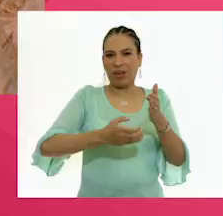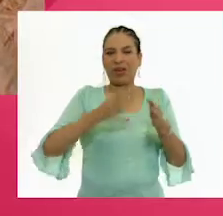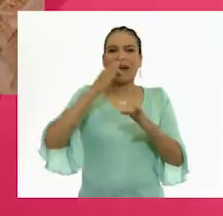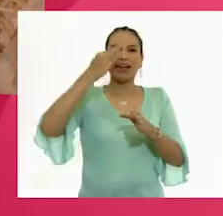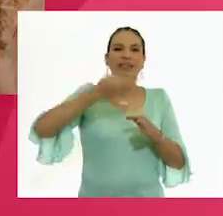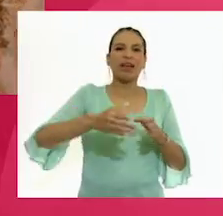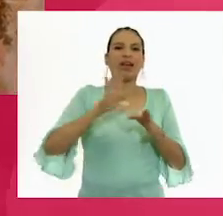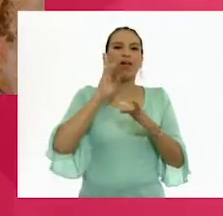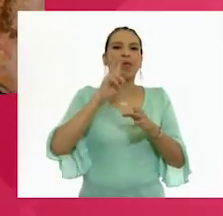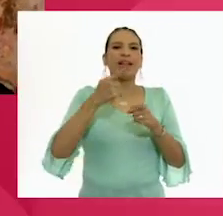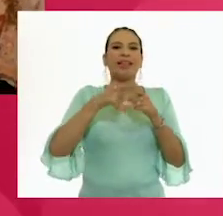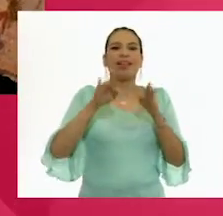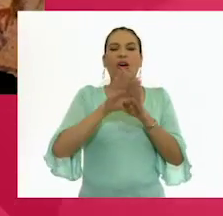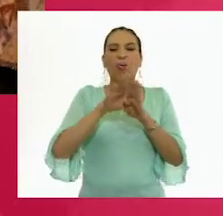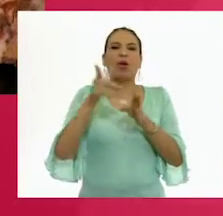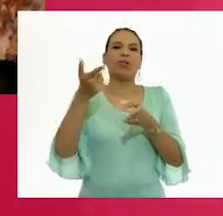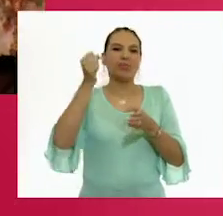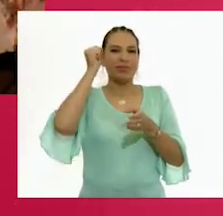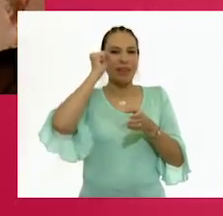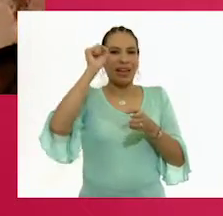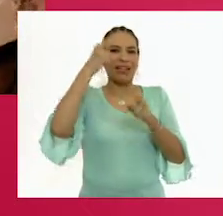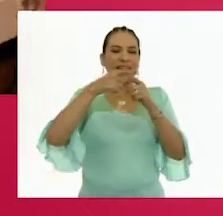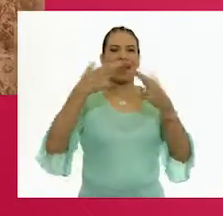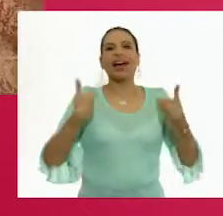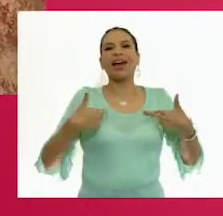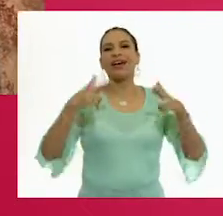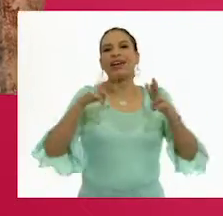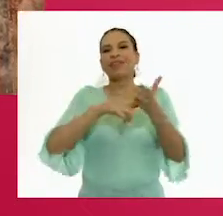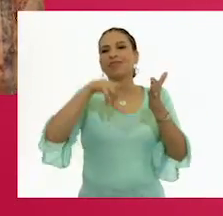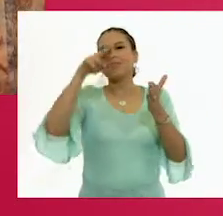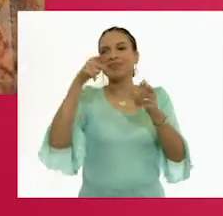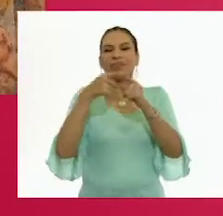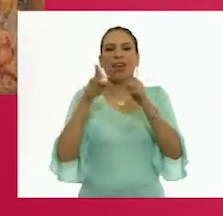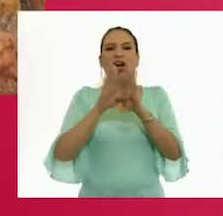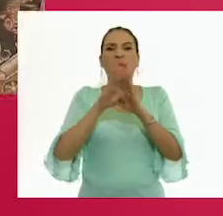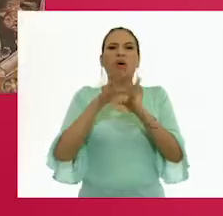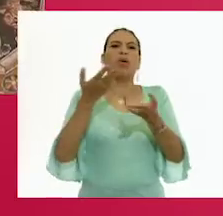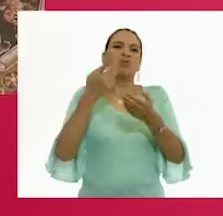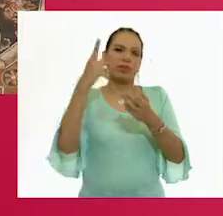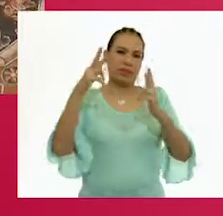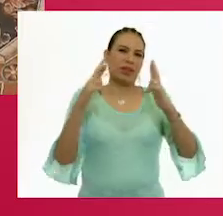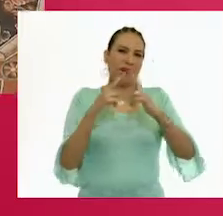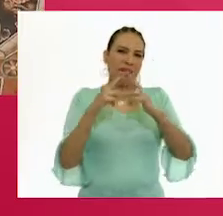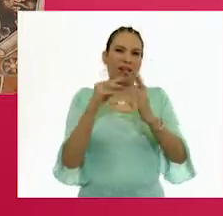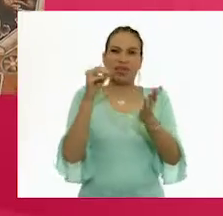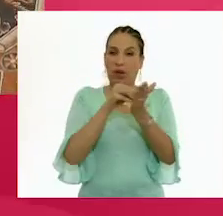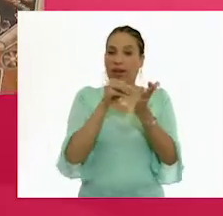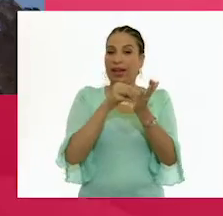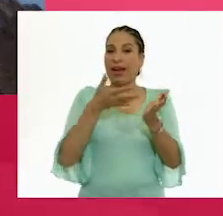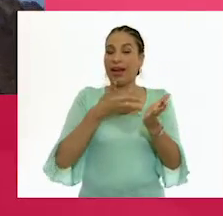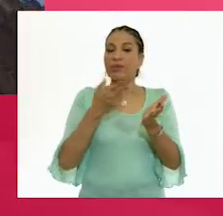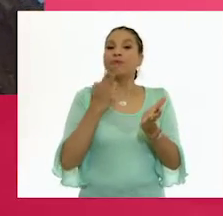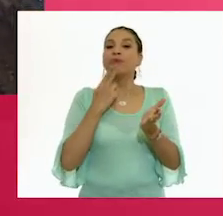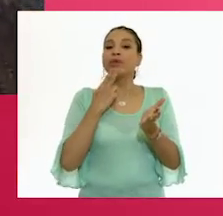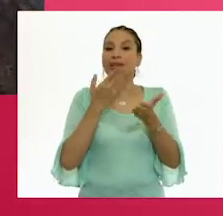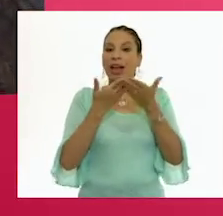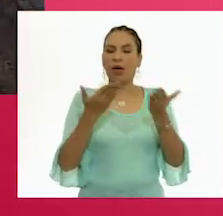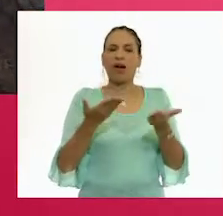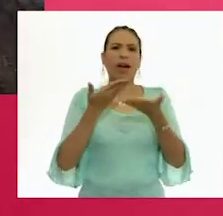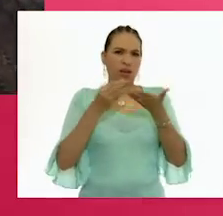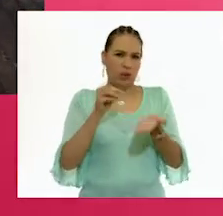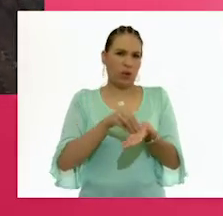tuvieron actos sacramentales, se hacían representaciones y oficios religiosos. Tan es así que todavía la tenemos en uso, aún hoy